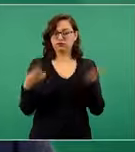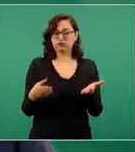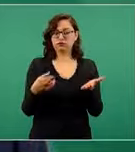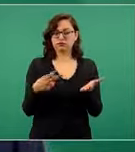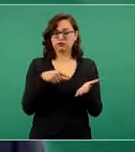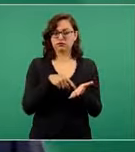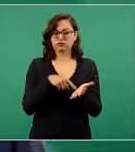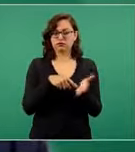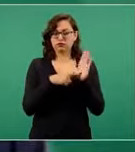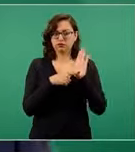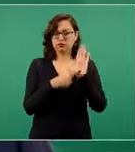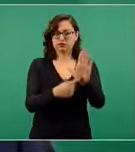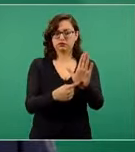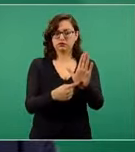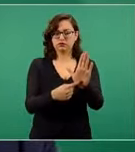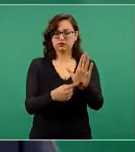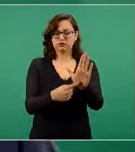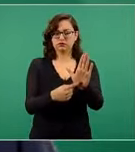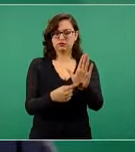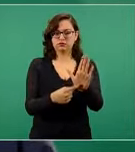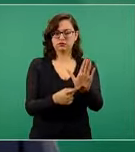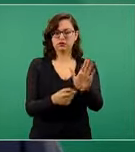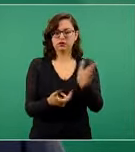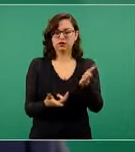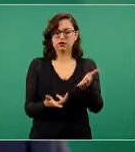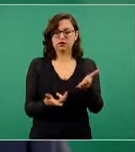que yo no